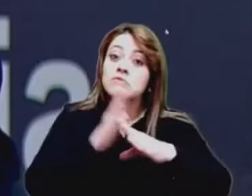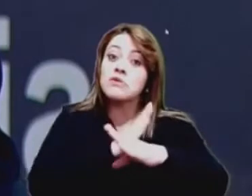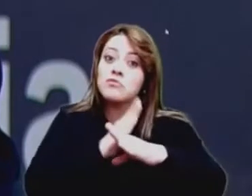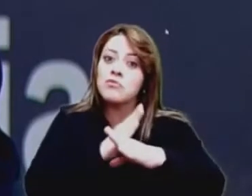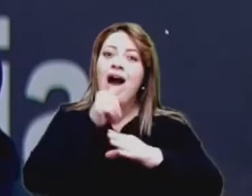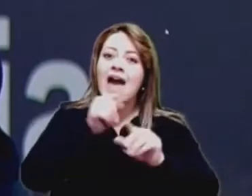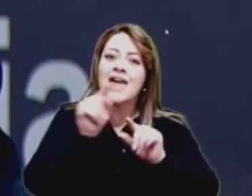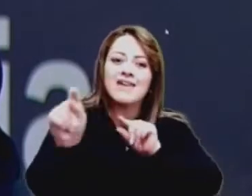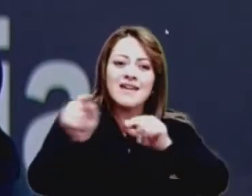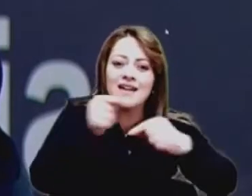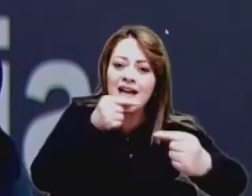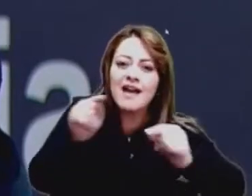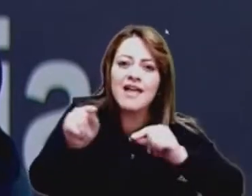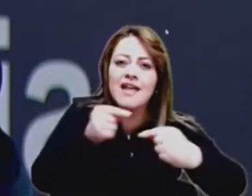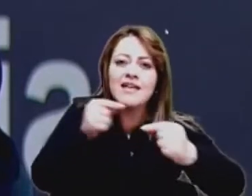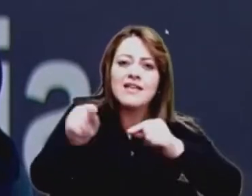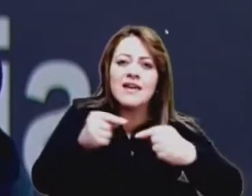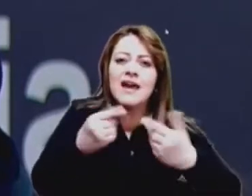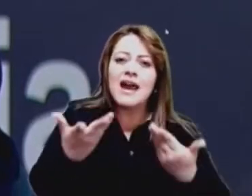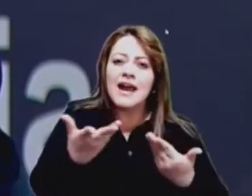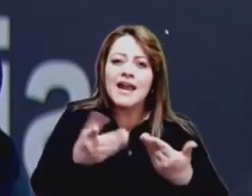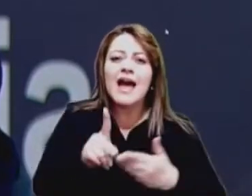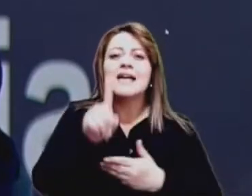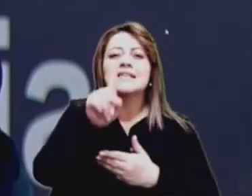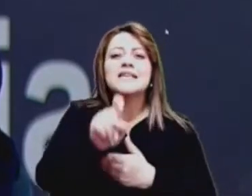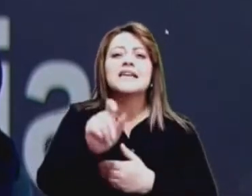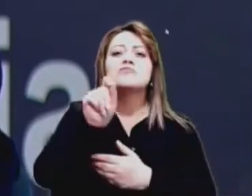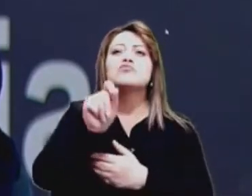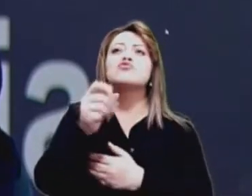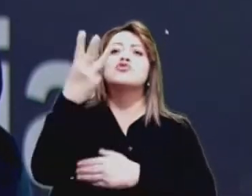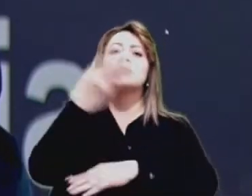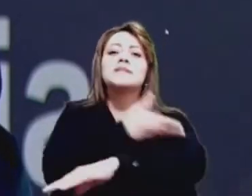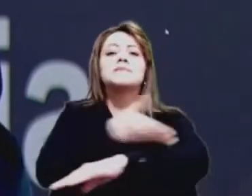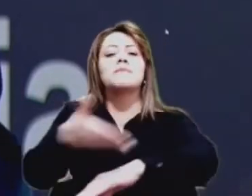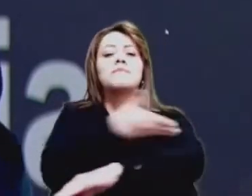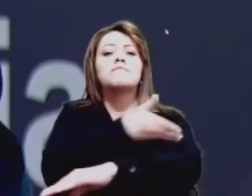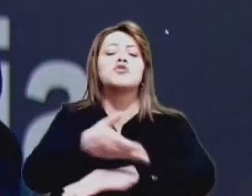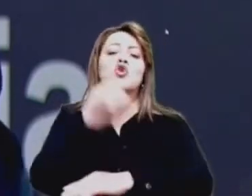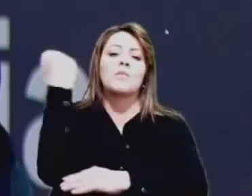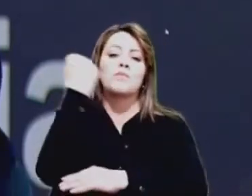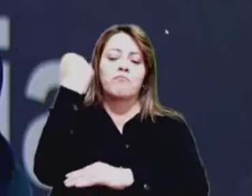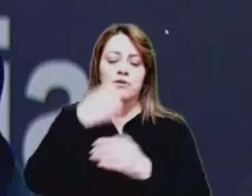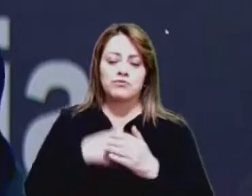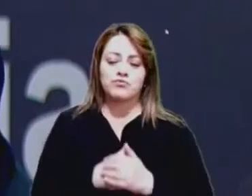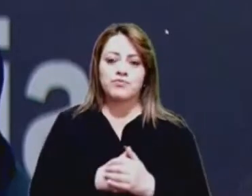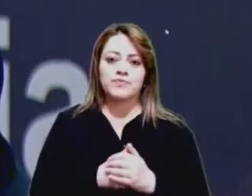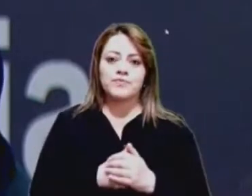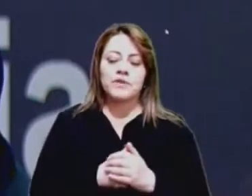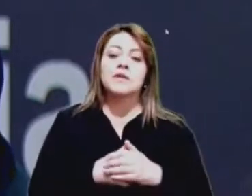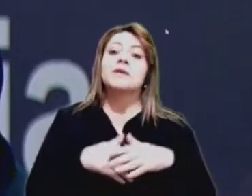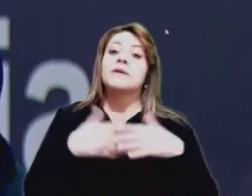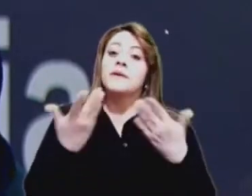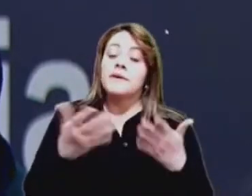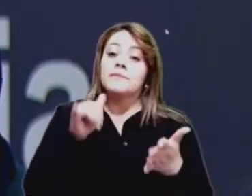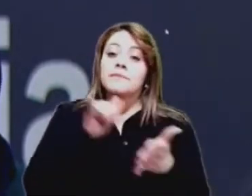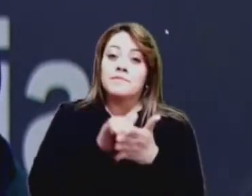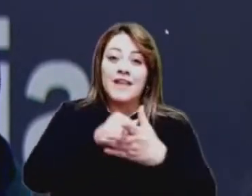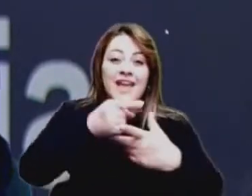pretensiones de 6.3 billones de pesos esto me sirve para introducir